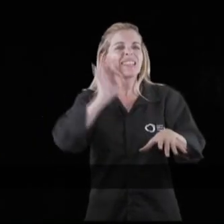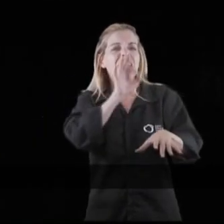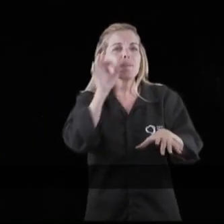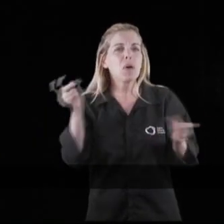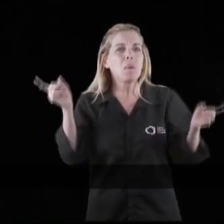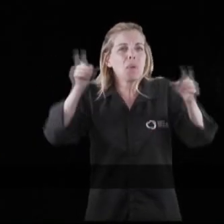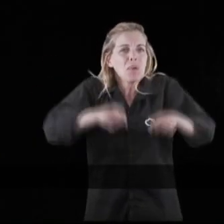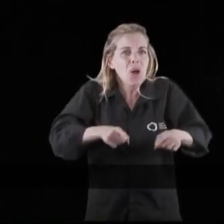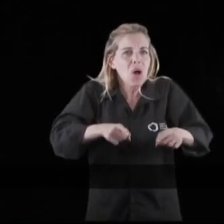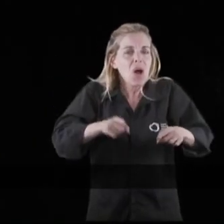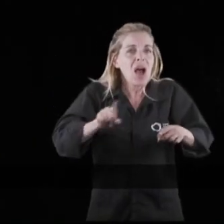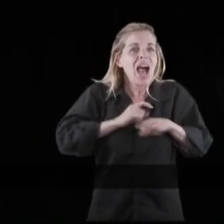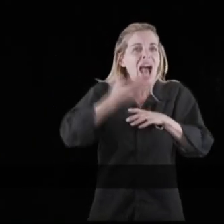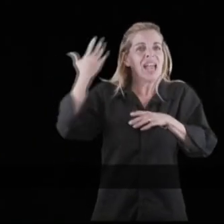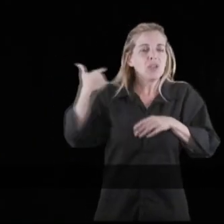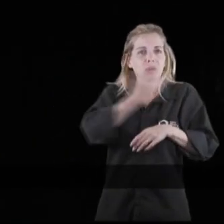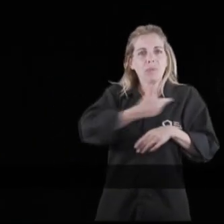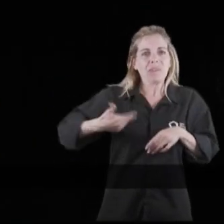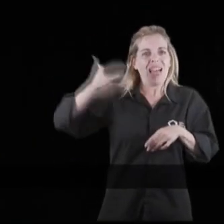sarampión estaban